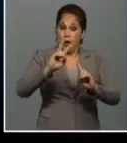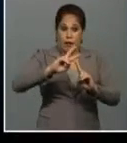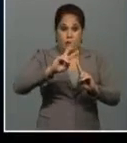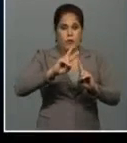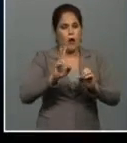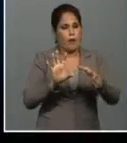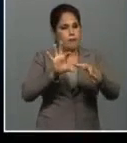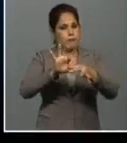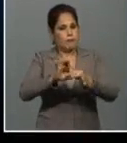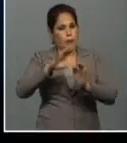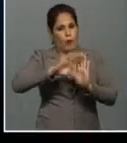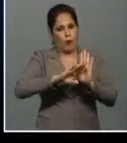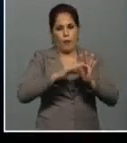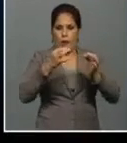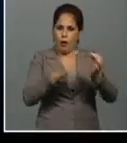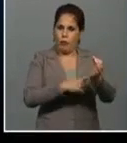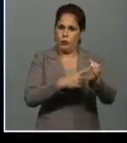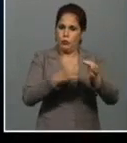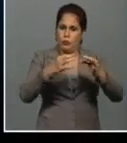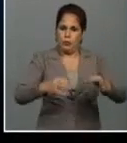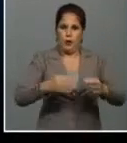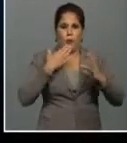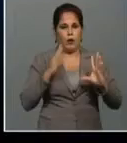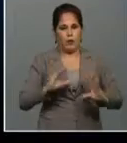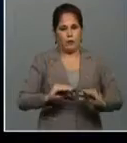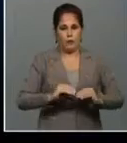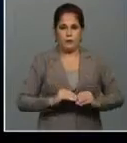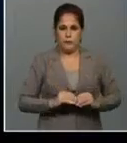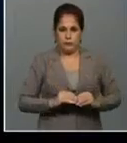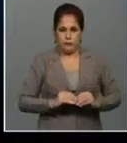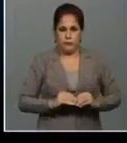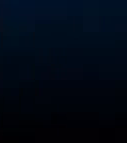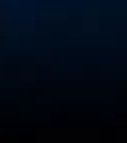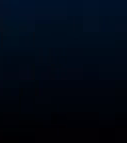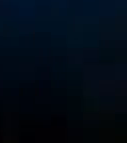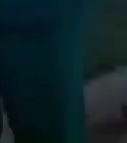regresa ahora a la programación habitual buenas noches